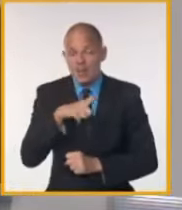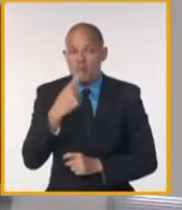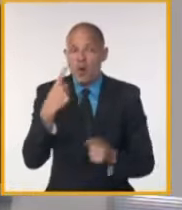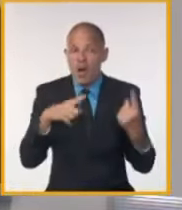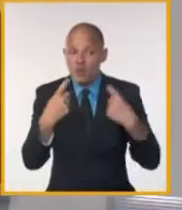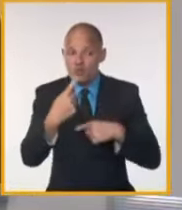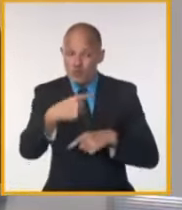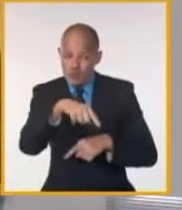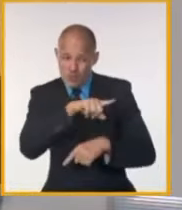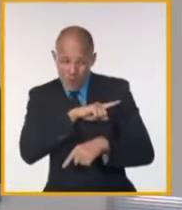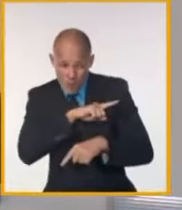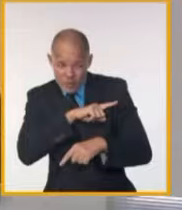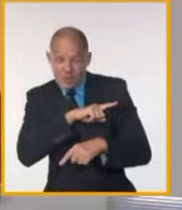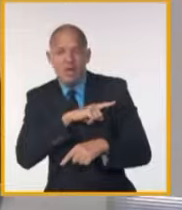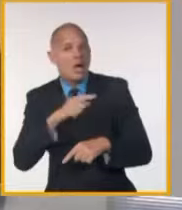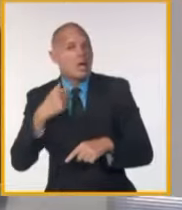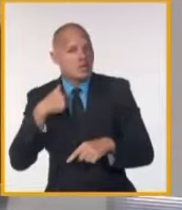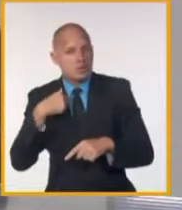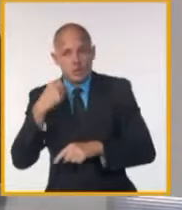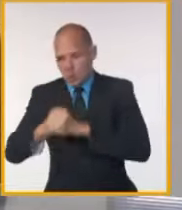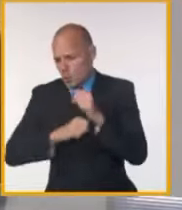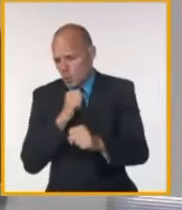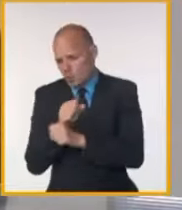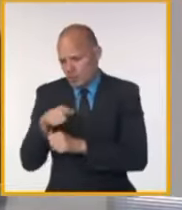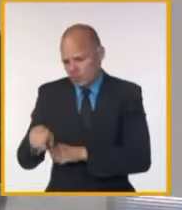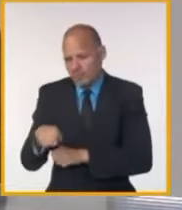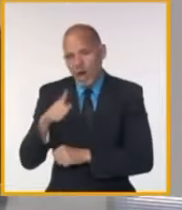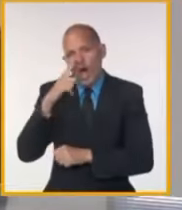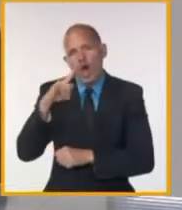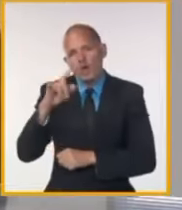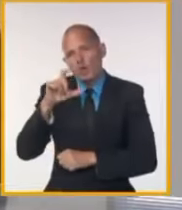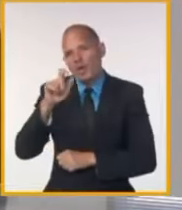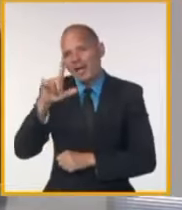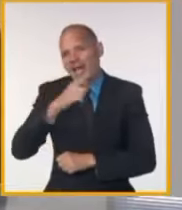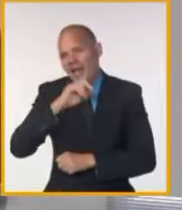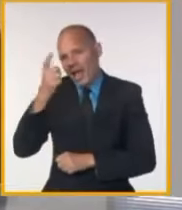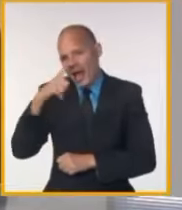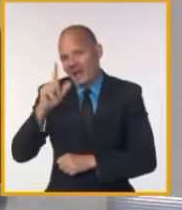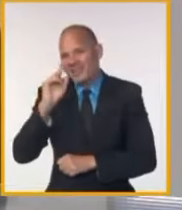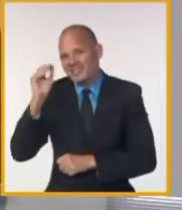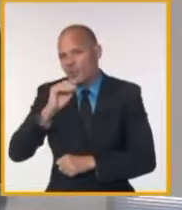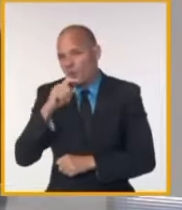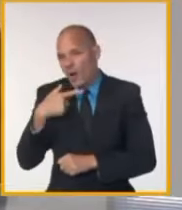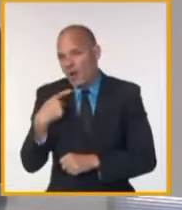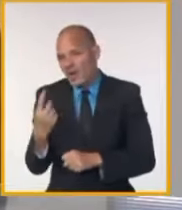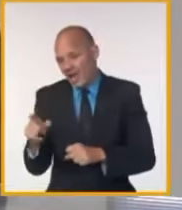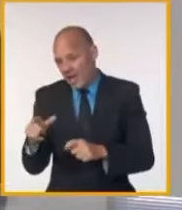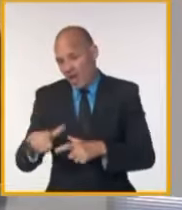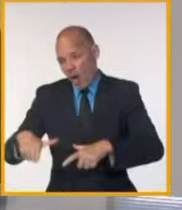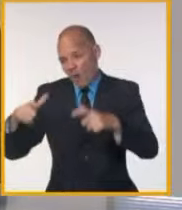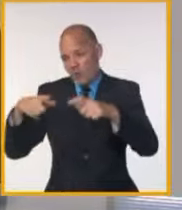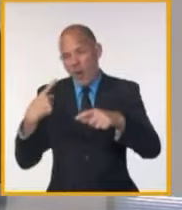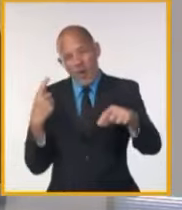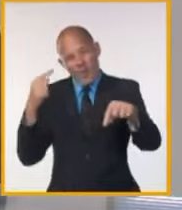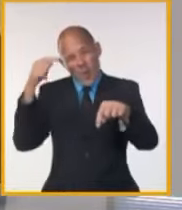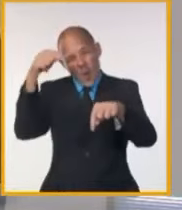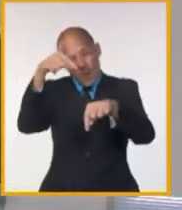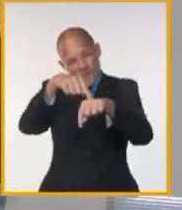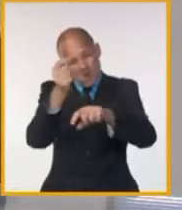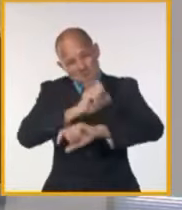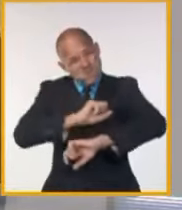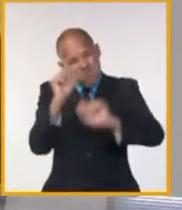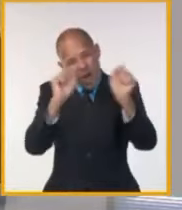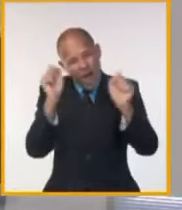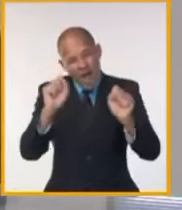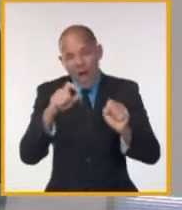para el estado eh israelí pero más allá de eso aquí las partes en conflicto tienen